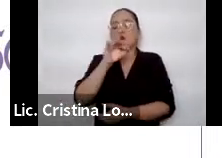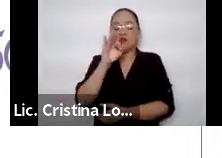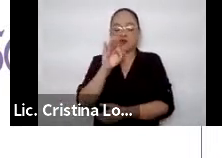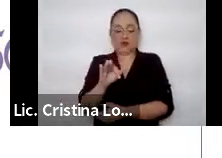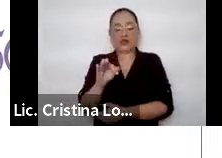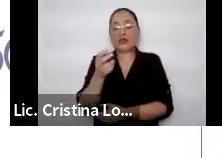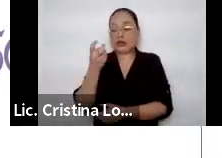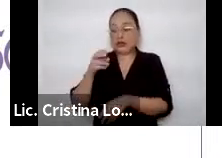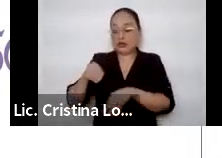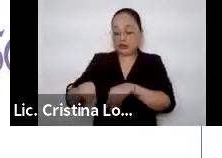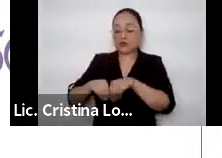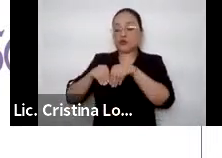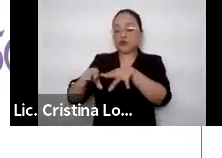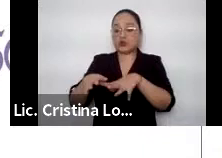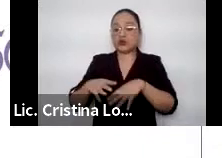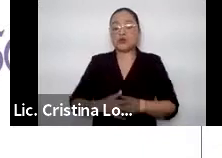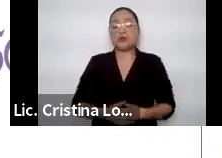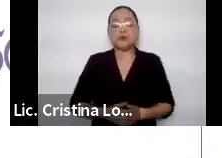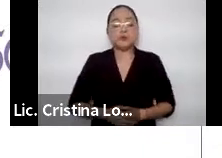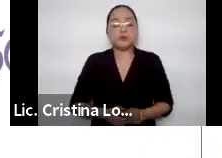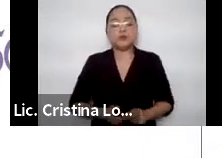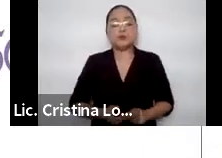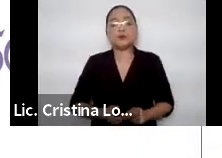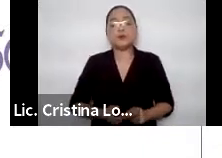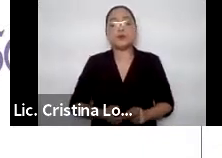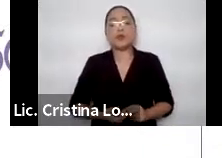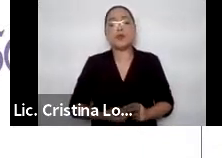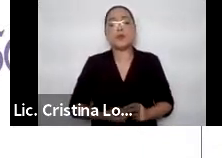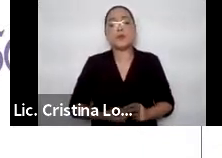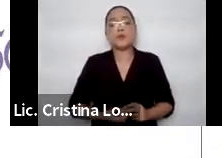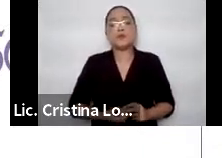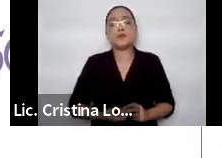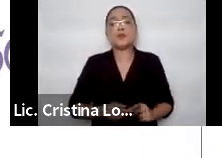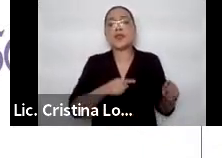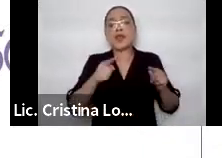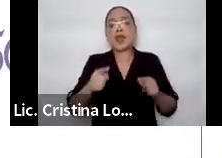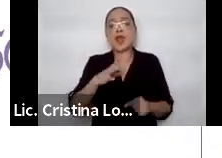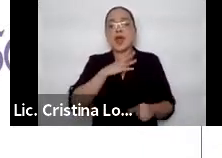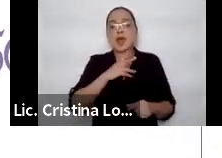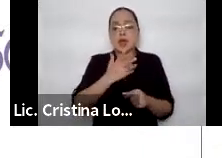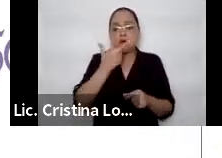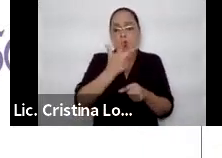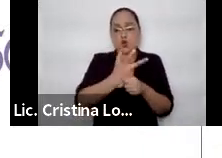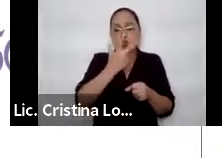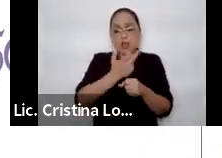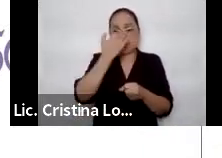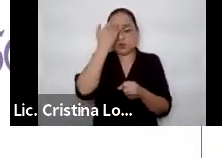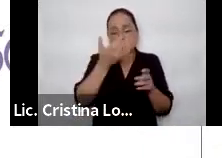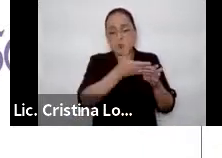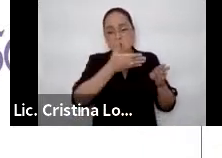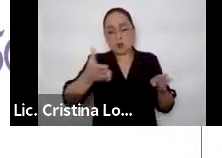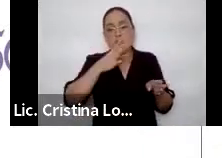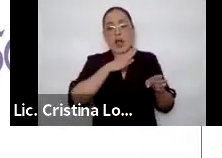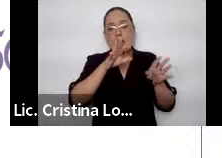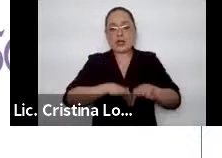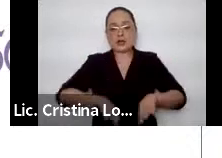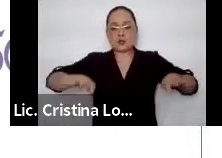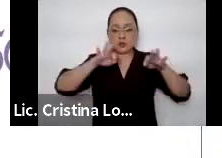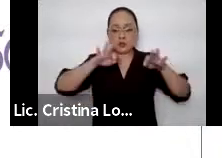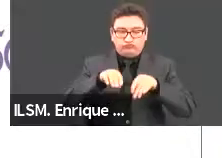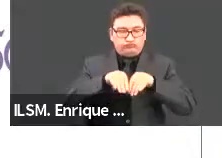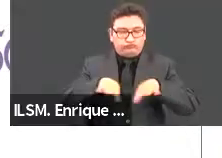Judicial de la Federación. Durante esta octava época también es importante precisar que se